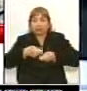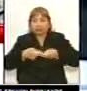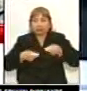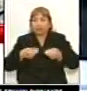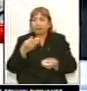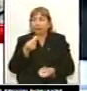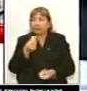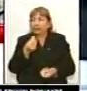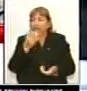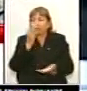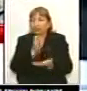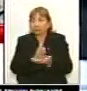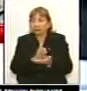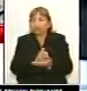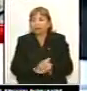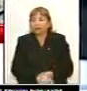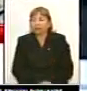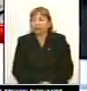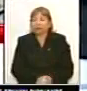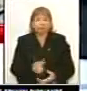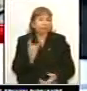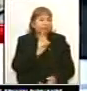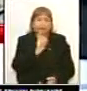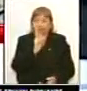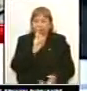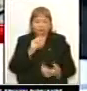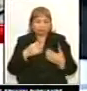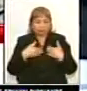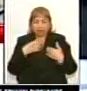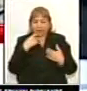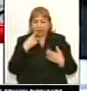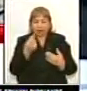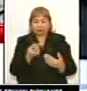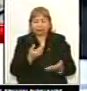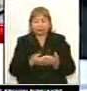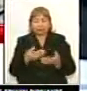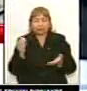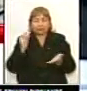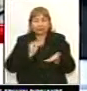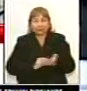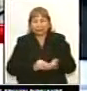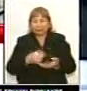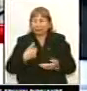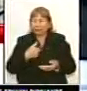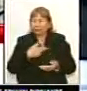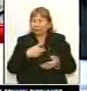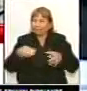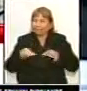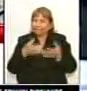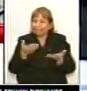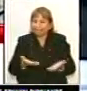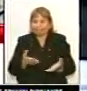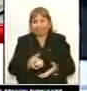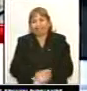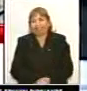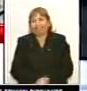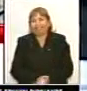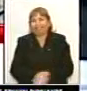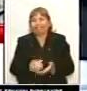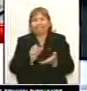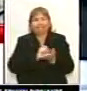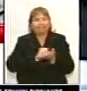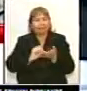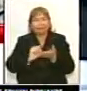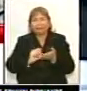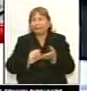se está parando. No puede ser entonces que cada vez que nosotros estemos ante esta situación, el sistema